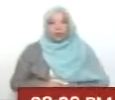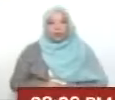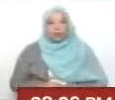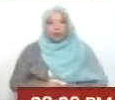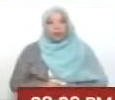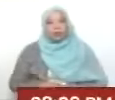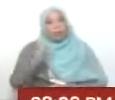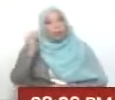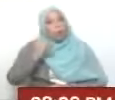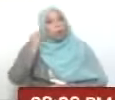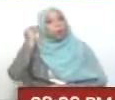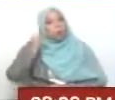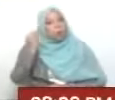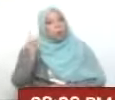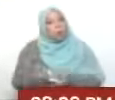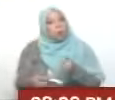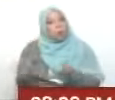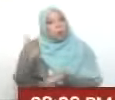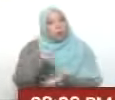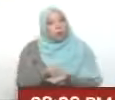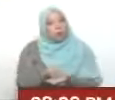creo que hay muchas cosas que hacer de nuevo.